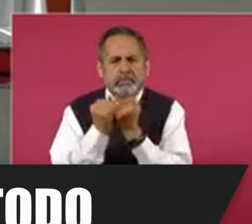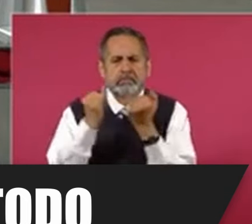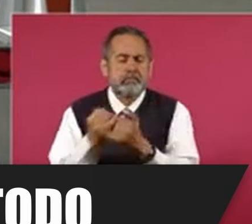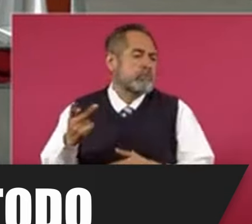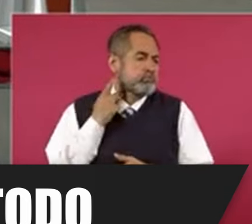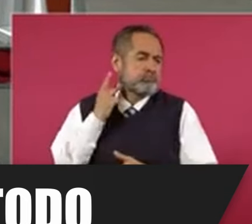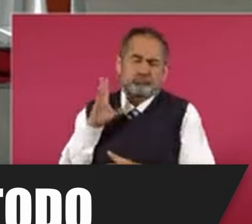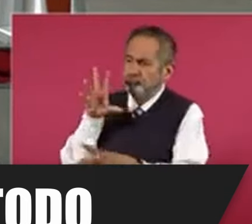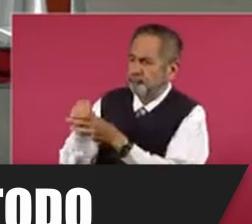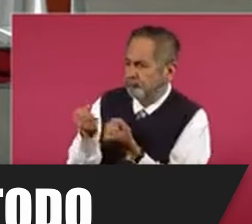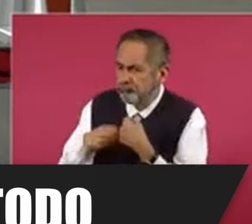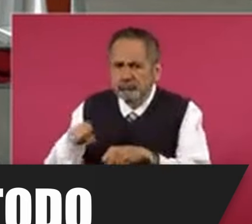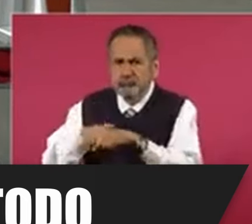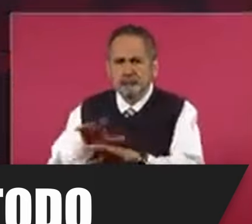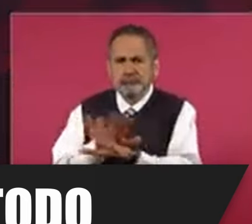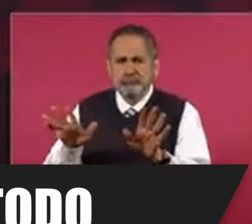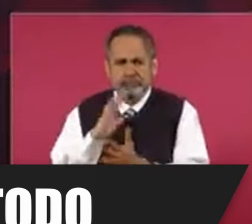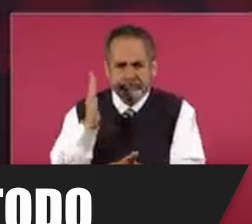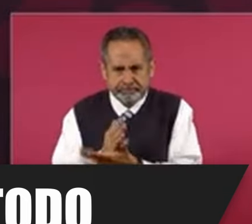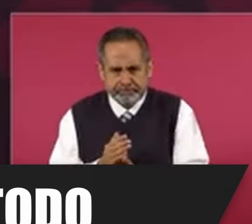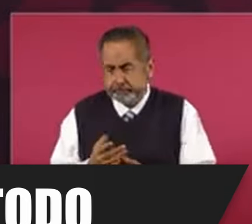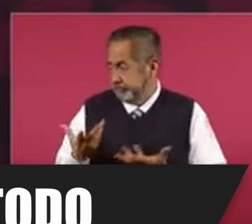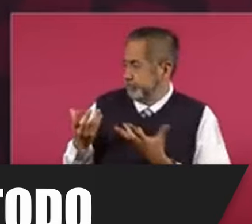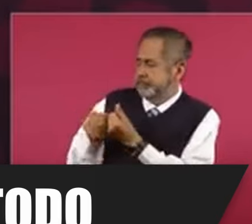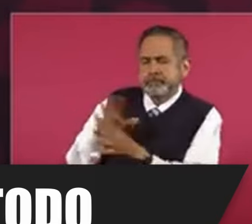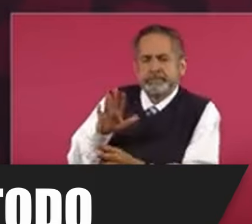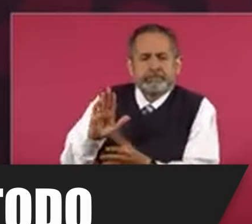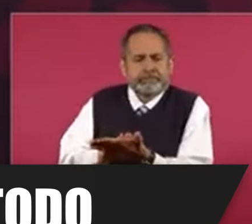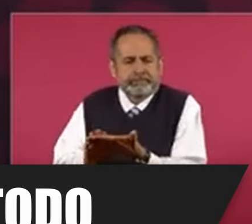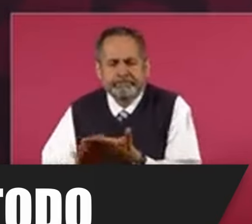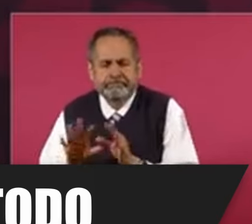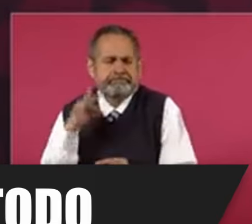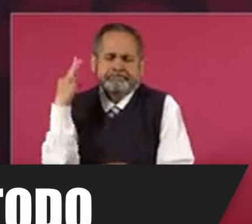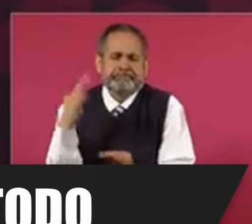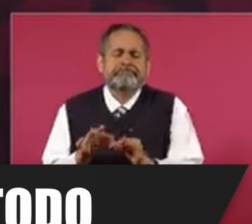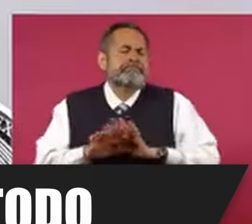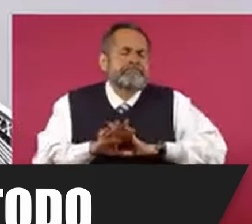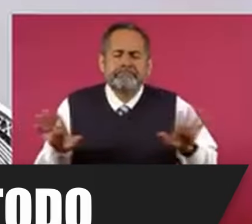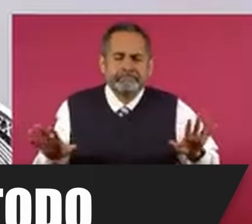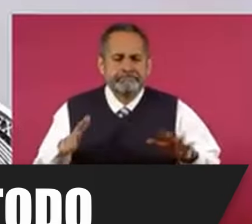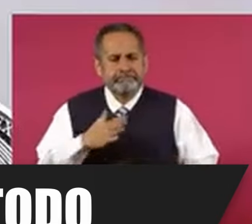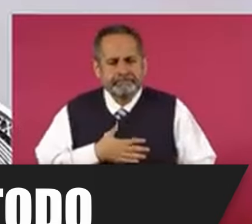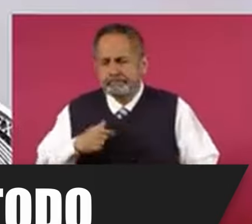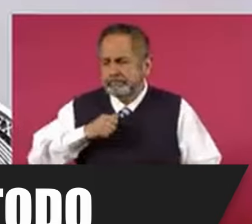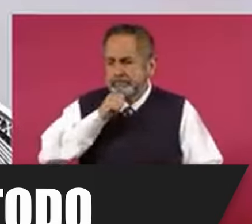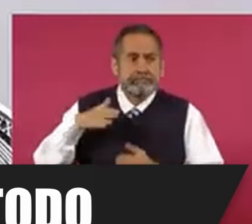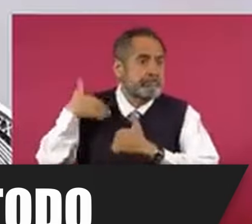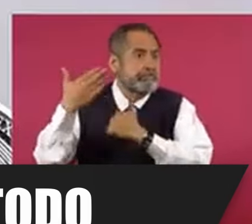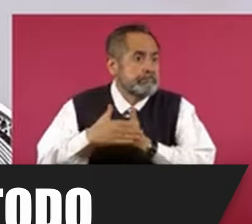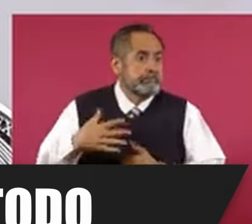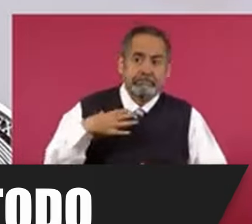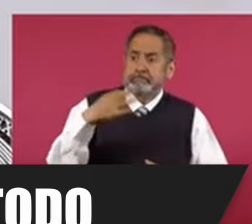política, social, me dice él que ya la pagué, y yo me siento muy satisfecha, aunque no sea postulada y no